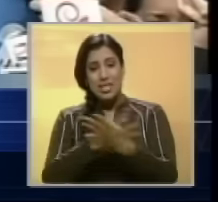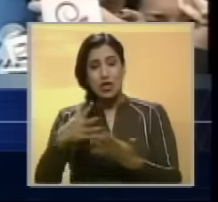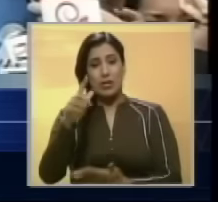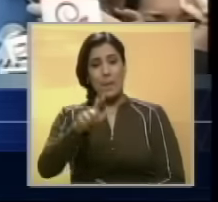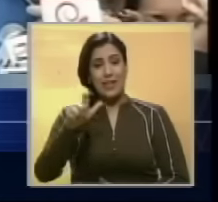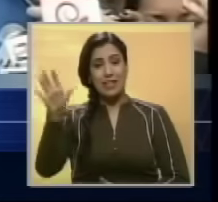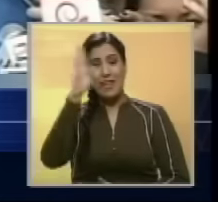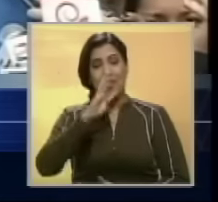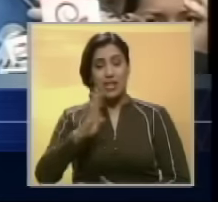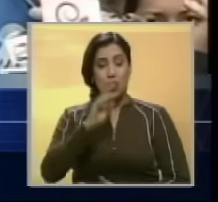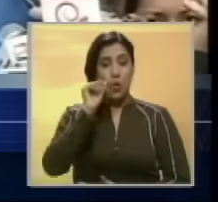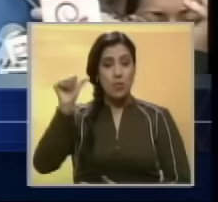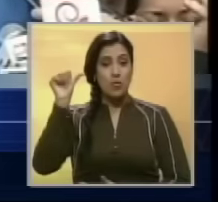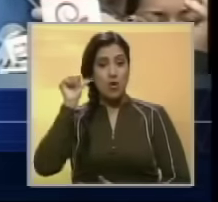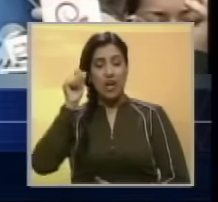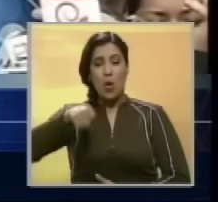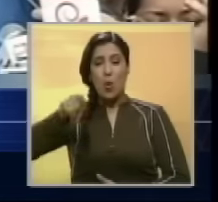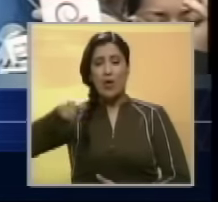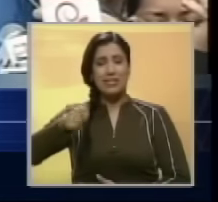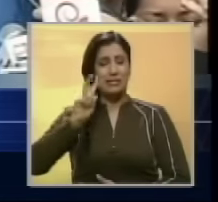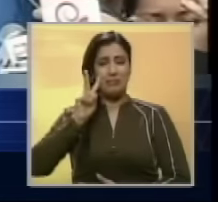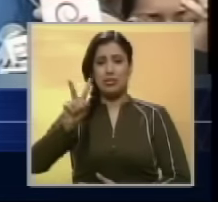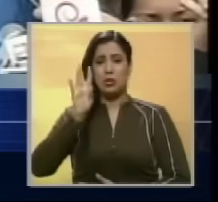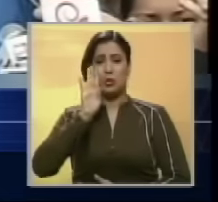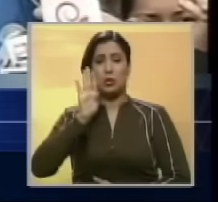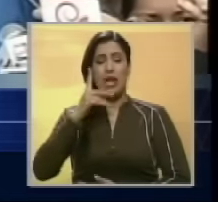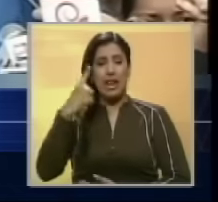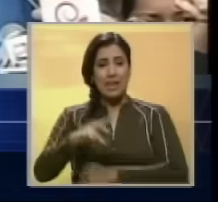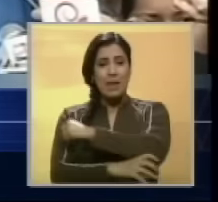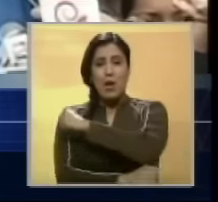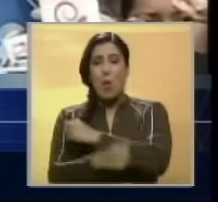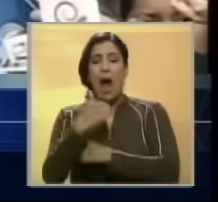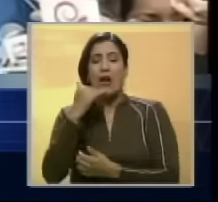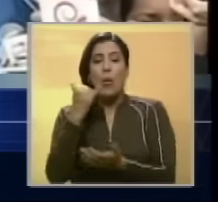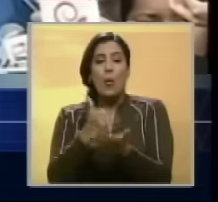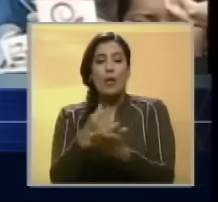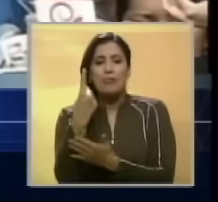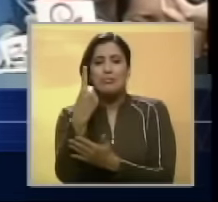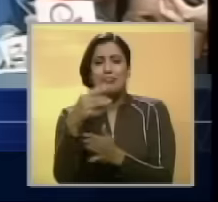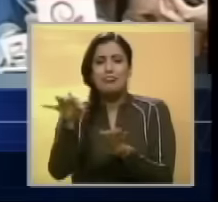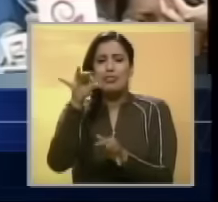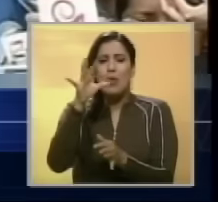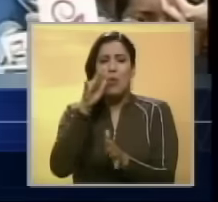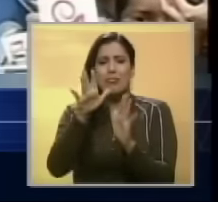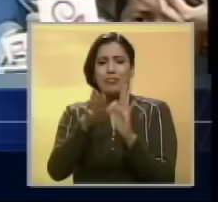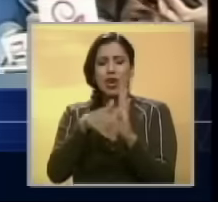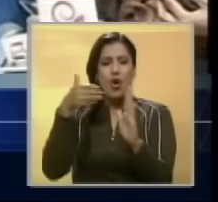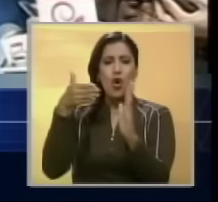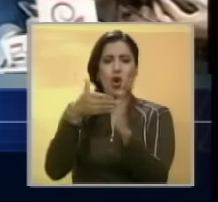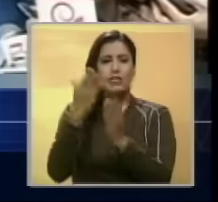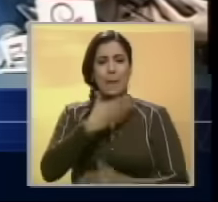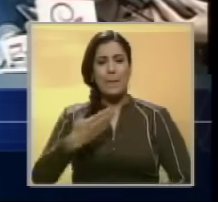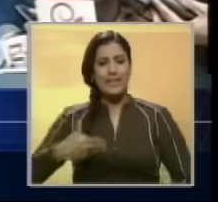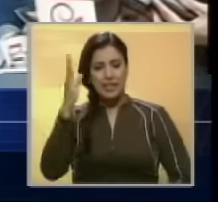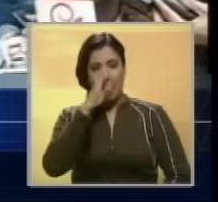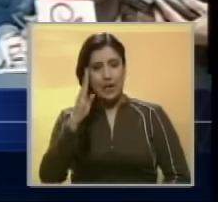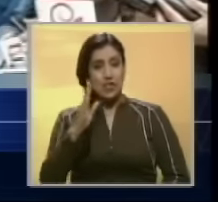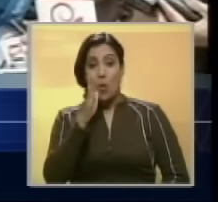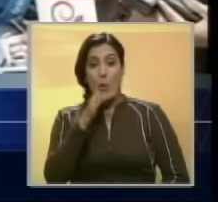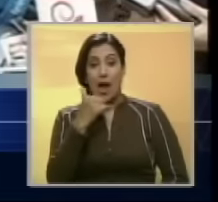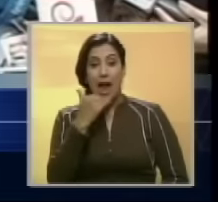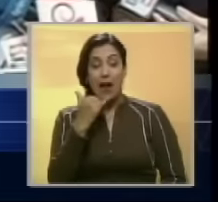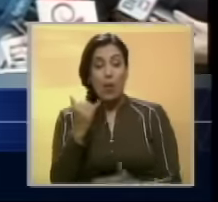brasileras y brasileros un juicio totalmente amañado que no hay ni una sola prueba de corrupción contra la presidenta Dilma rusf no